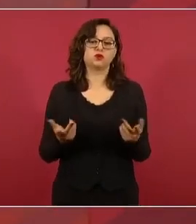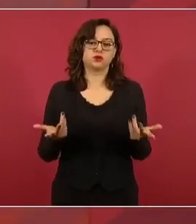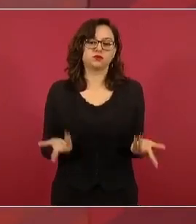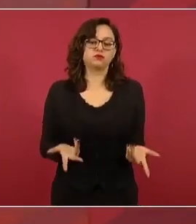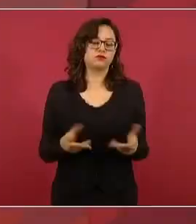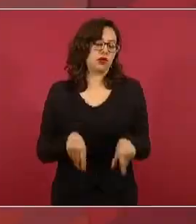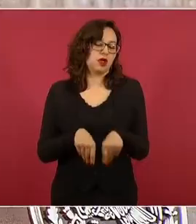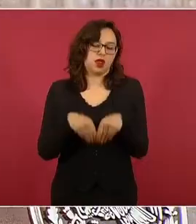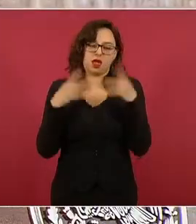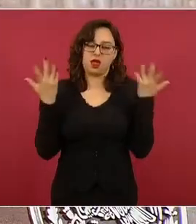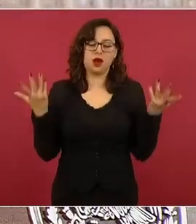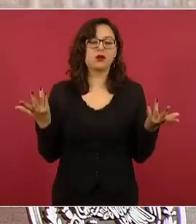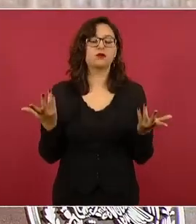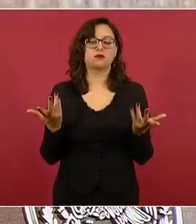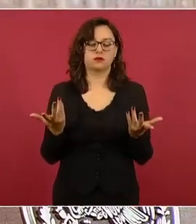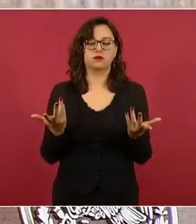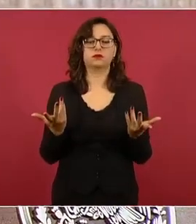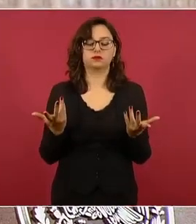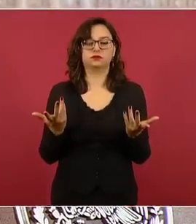producción